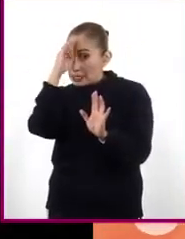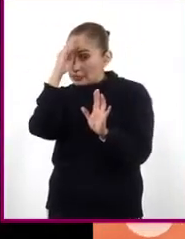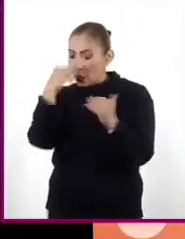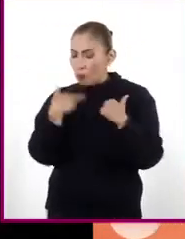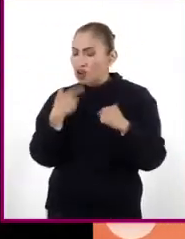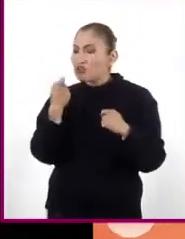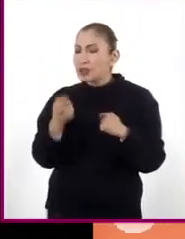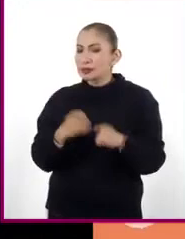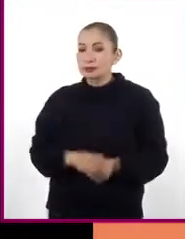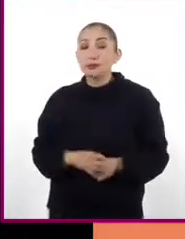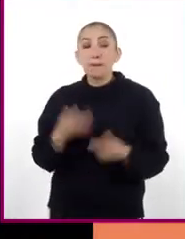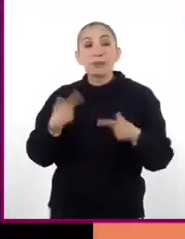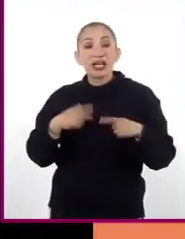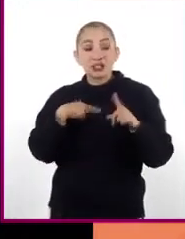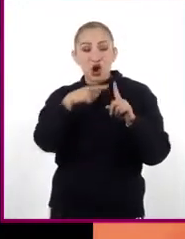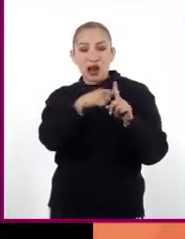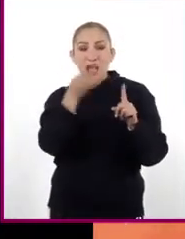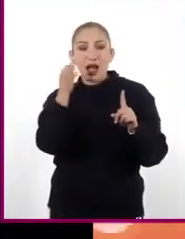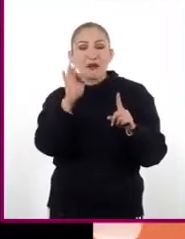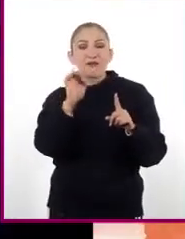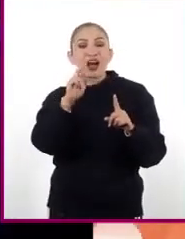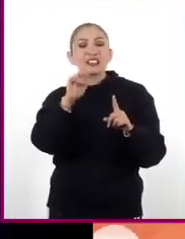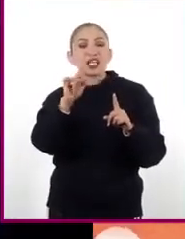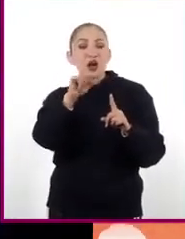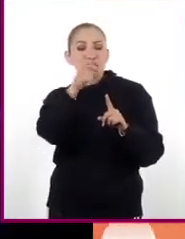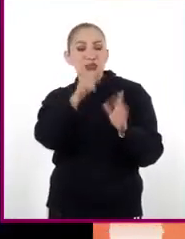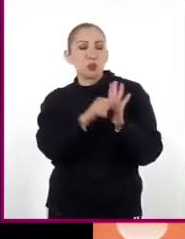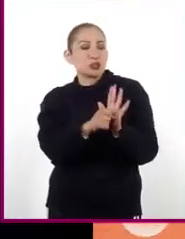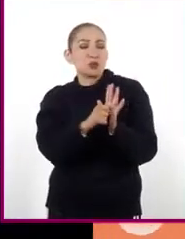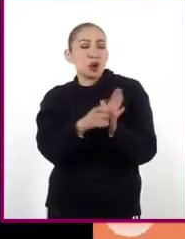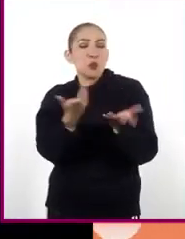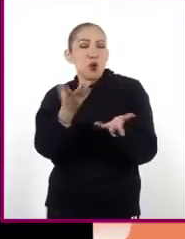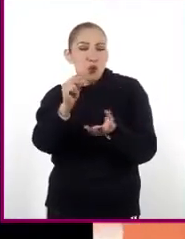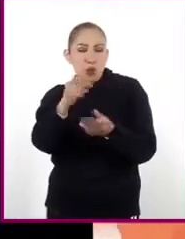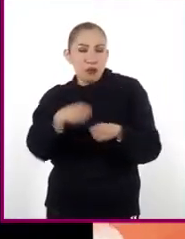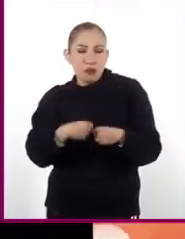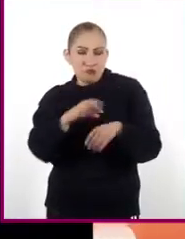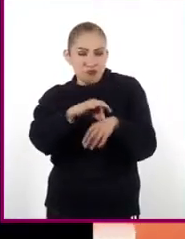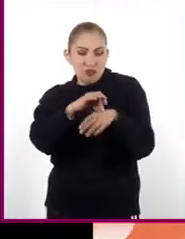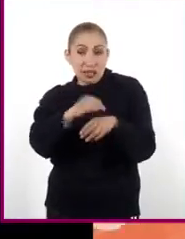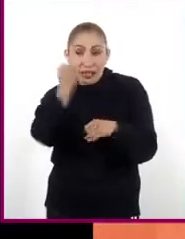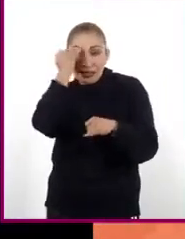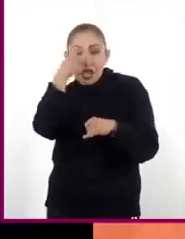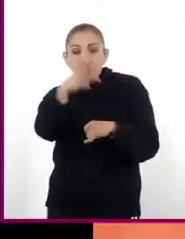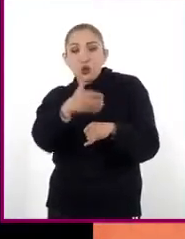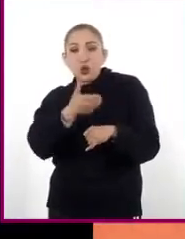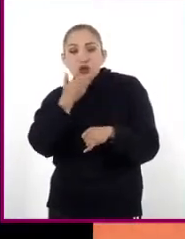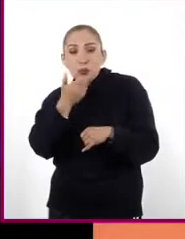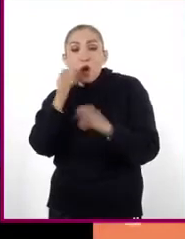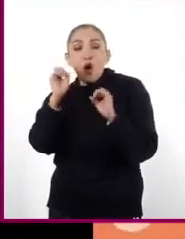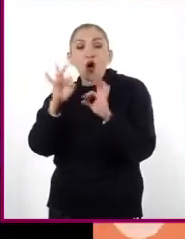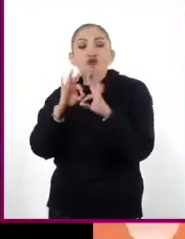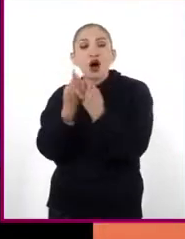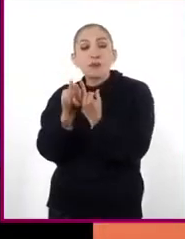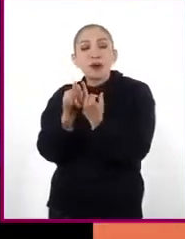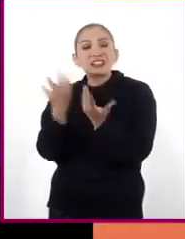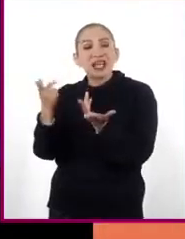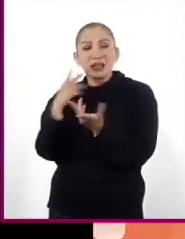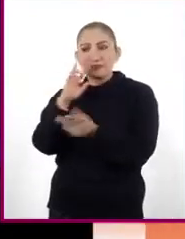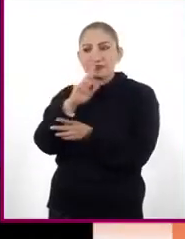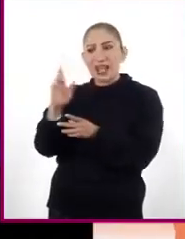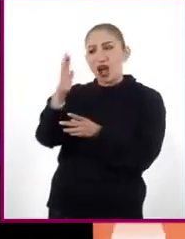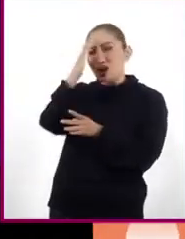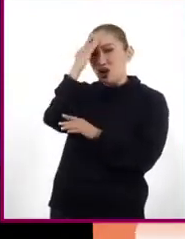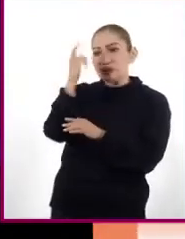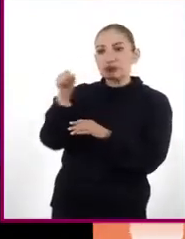existencia humana. El personaje fársico se considera simbólico, ya que representa ideas, costumbres y formas de ser que se